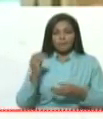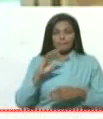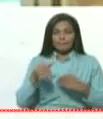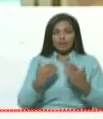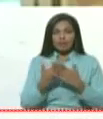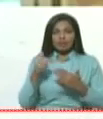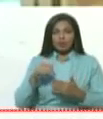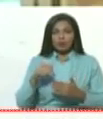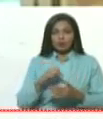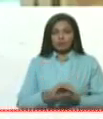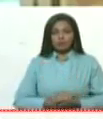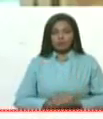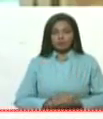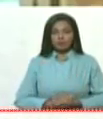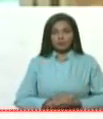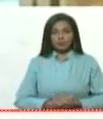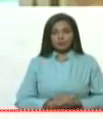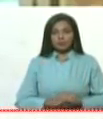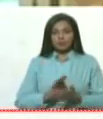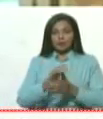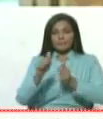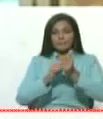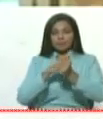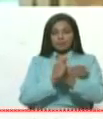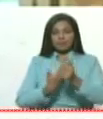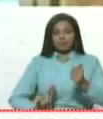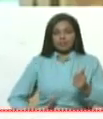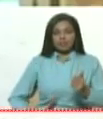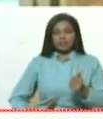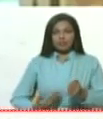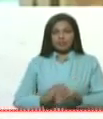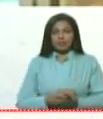de hoy, compañera vicepresidenta, compañera